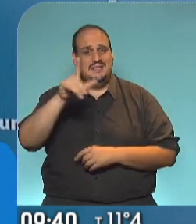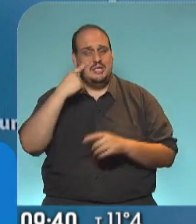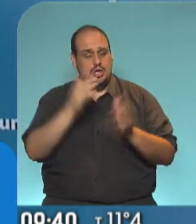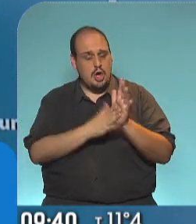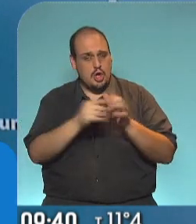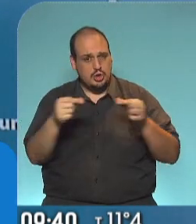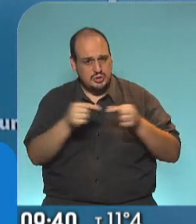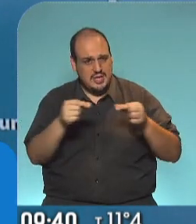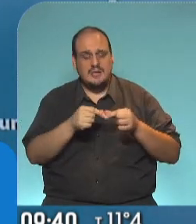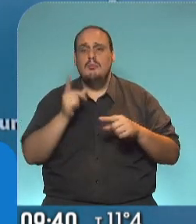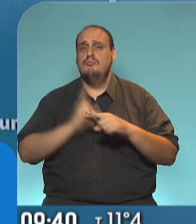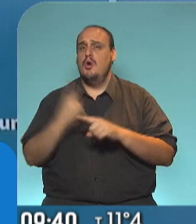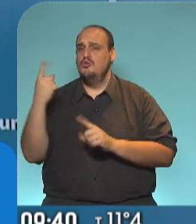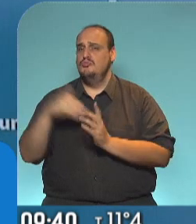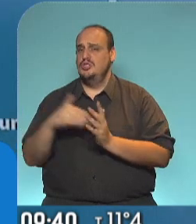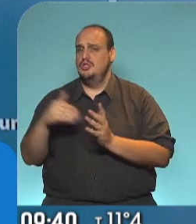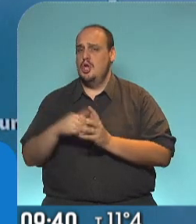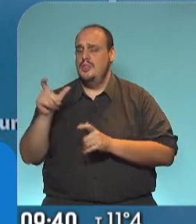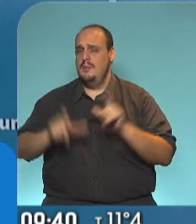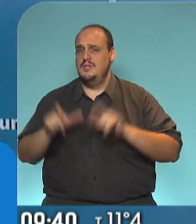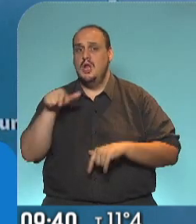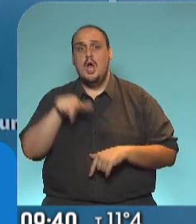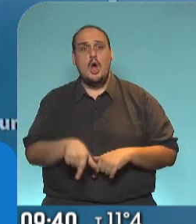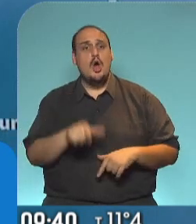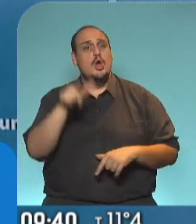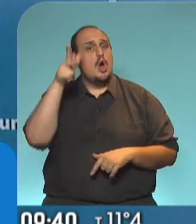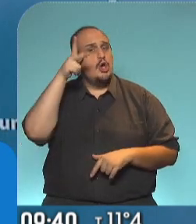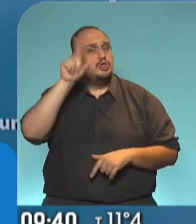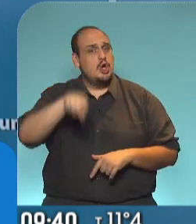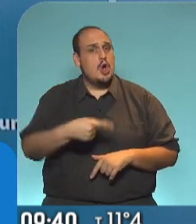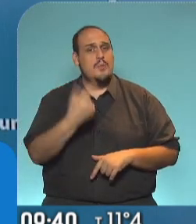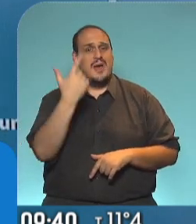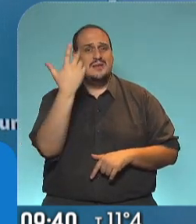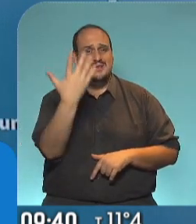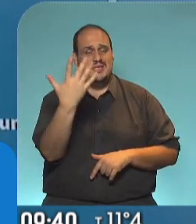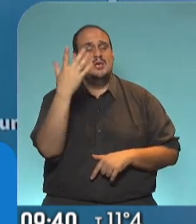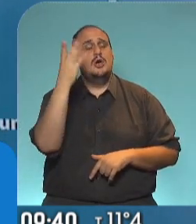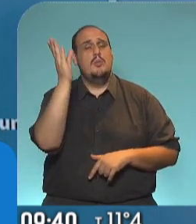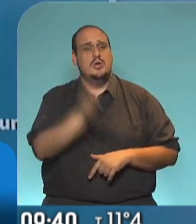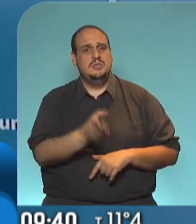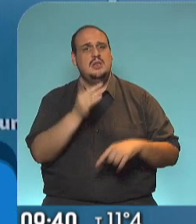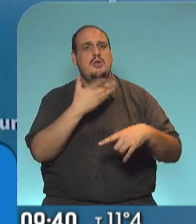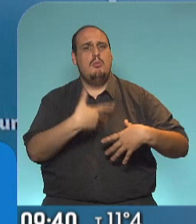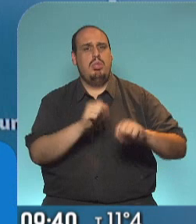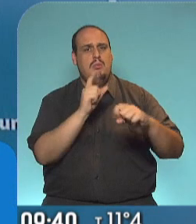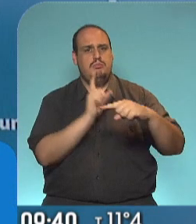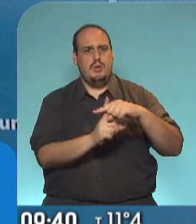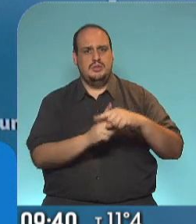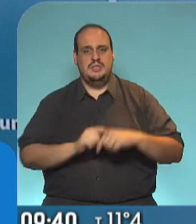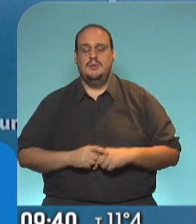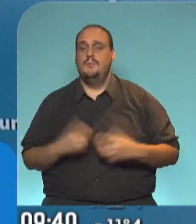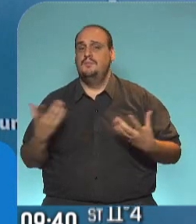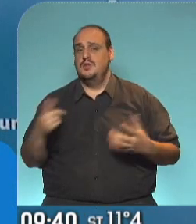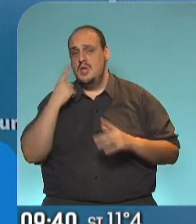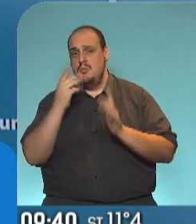con una tasa de positividad actual del 8,89 por ciento con lo cual el 91 por ciento de